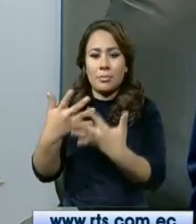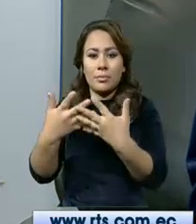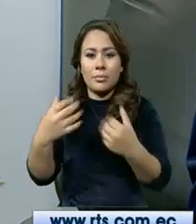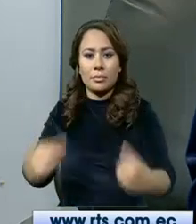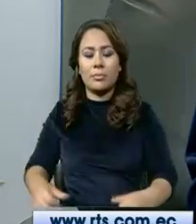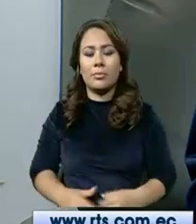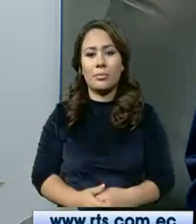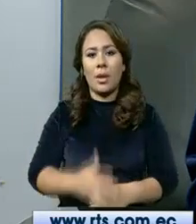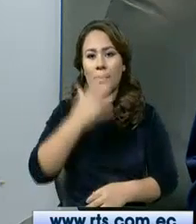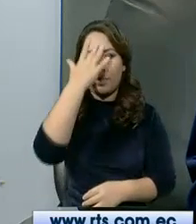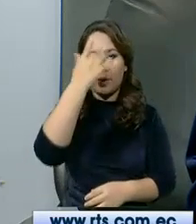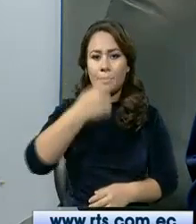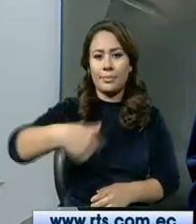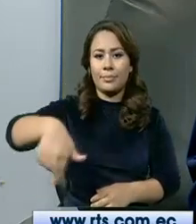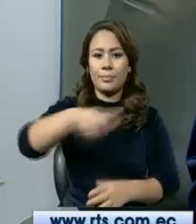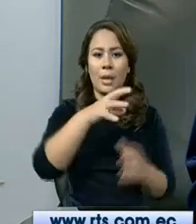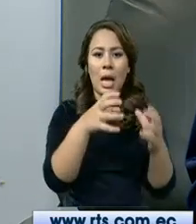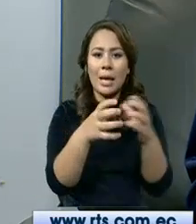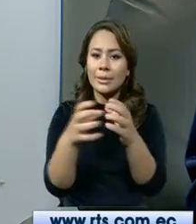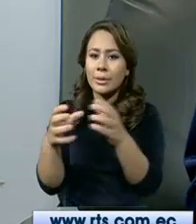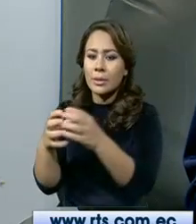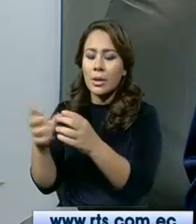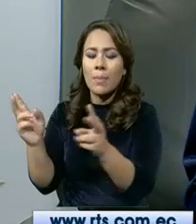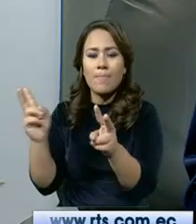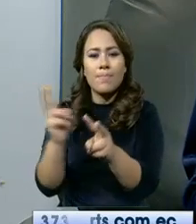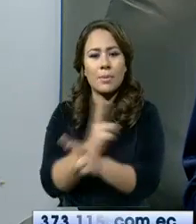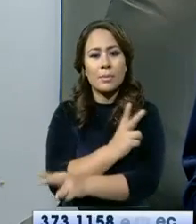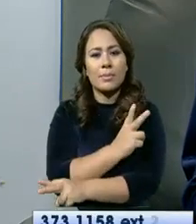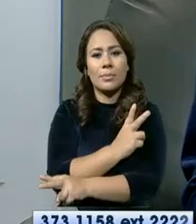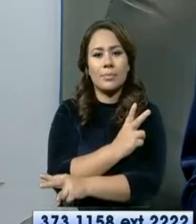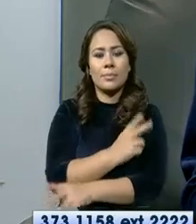sería asociación ilícita.